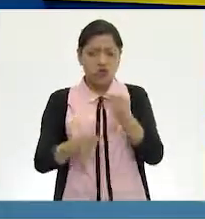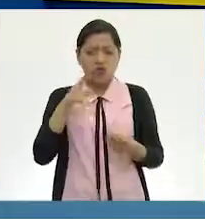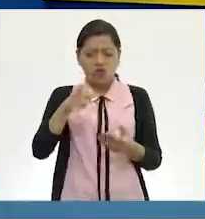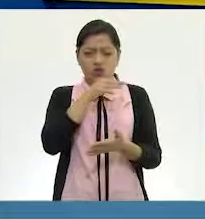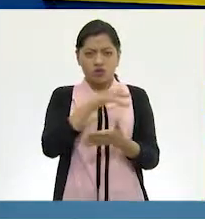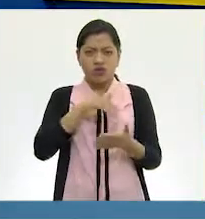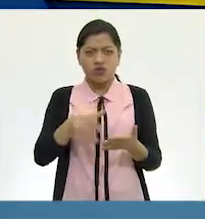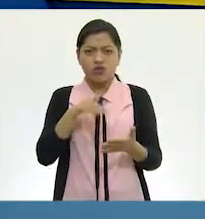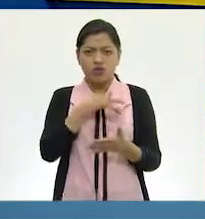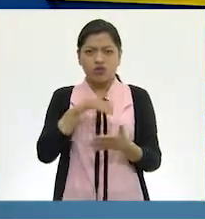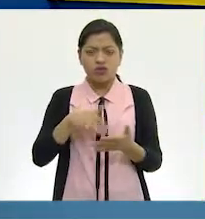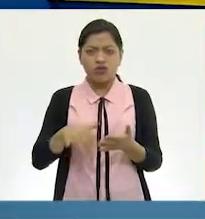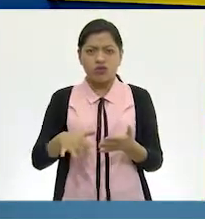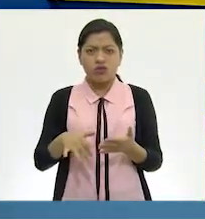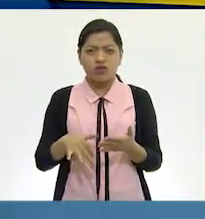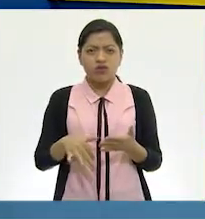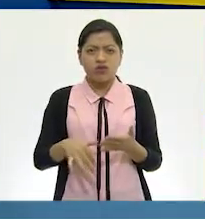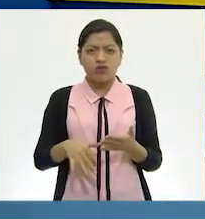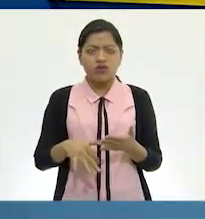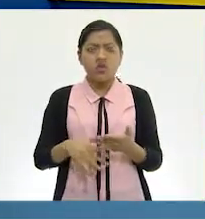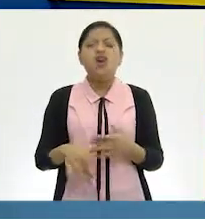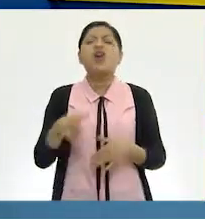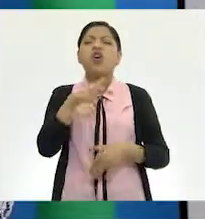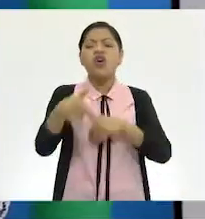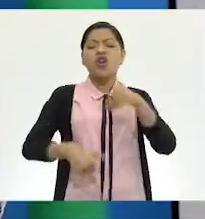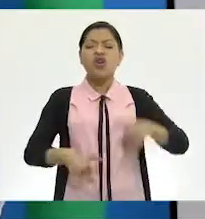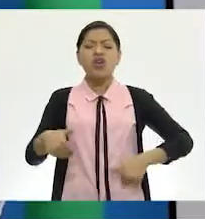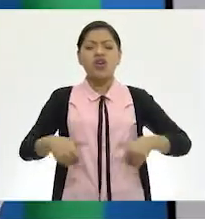lecturas? Pero nada más es de tercer grado.